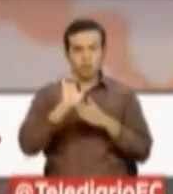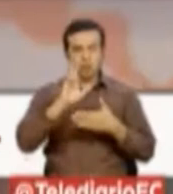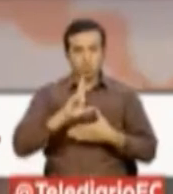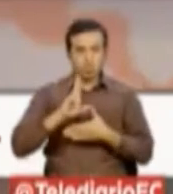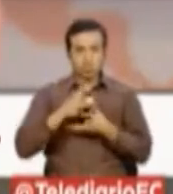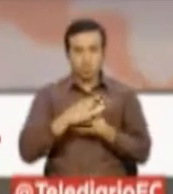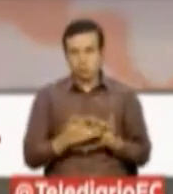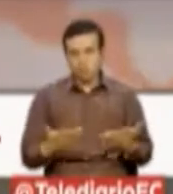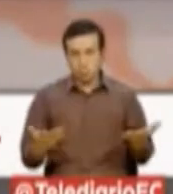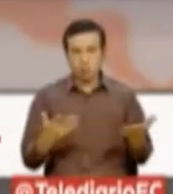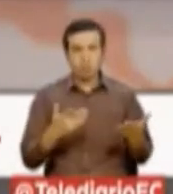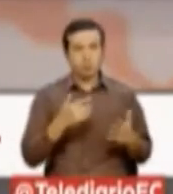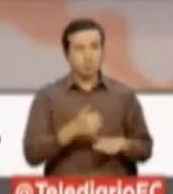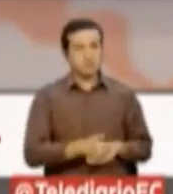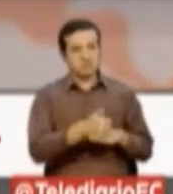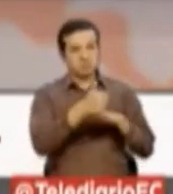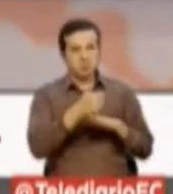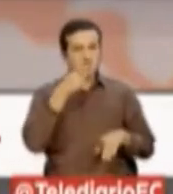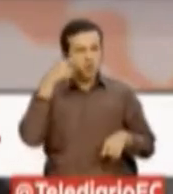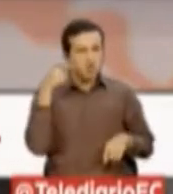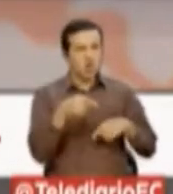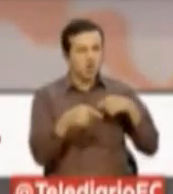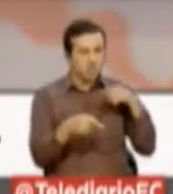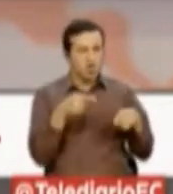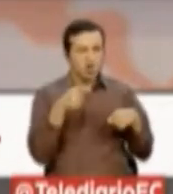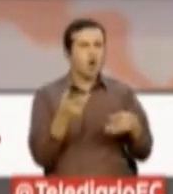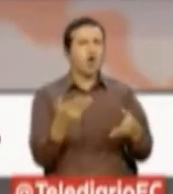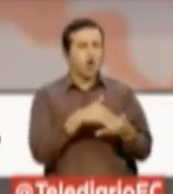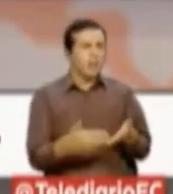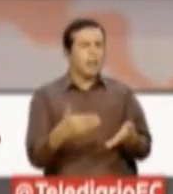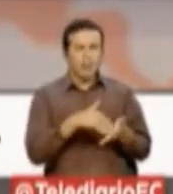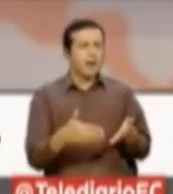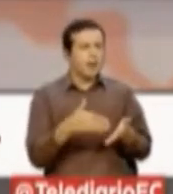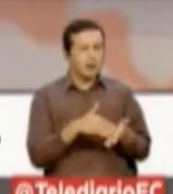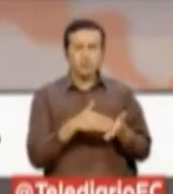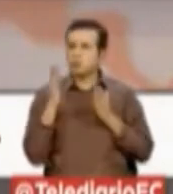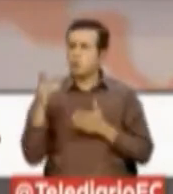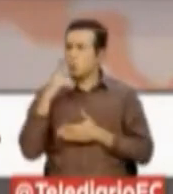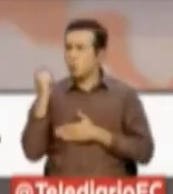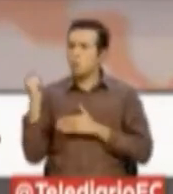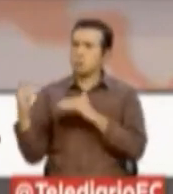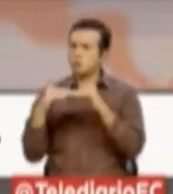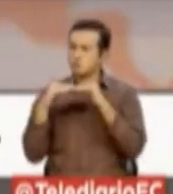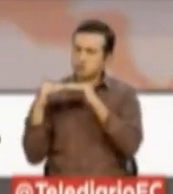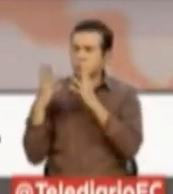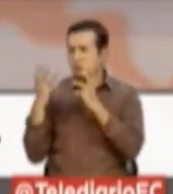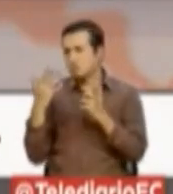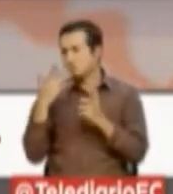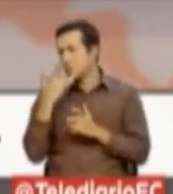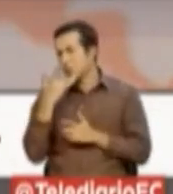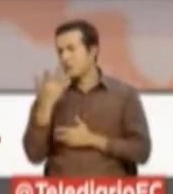un caudillo autoritario que quiere eternizarse en el poder y un hombre democrático que prefiere